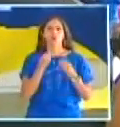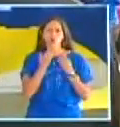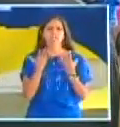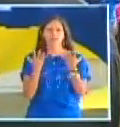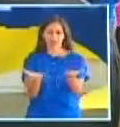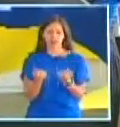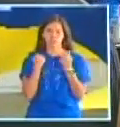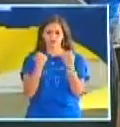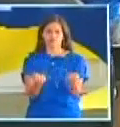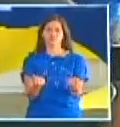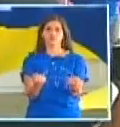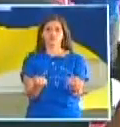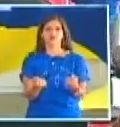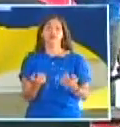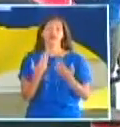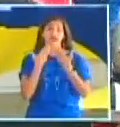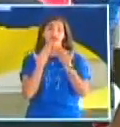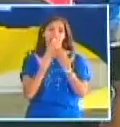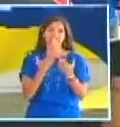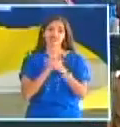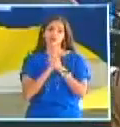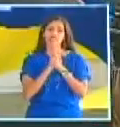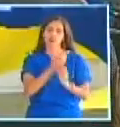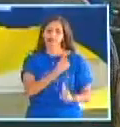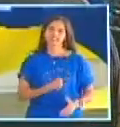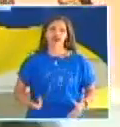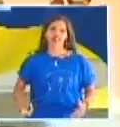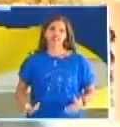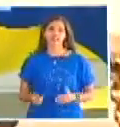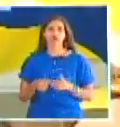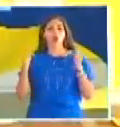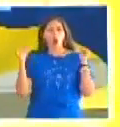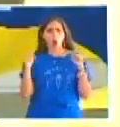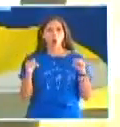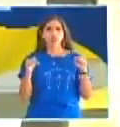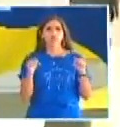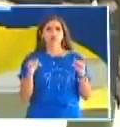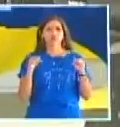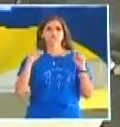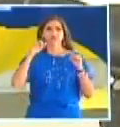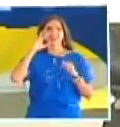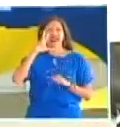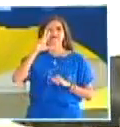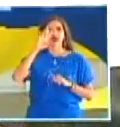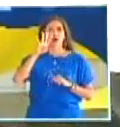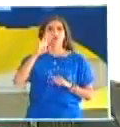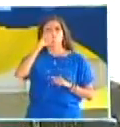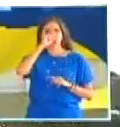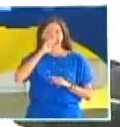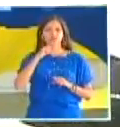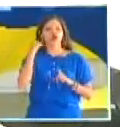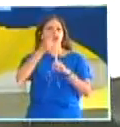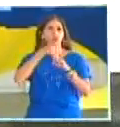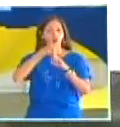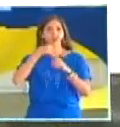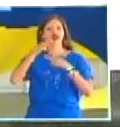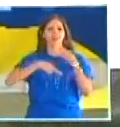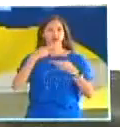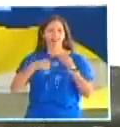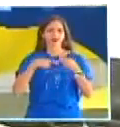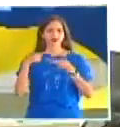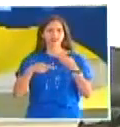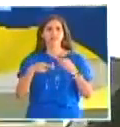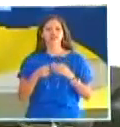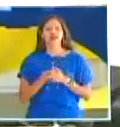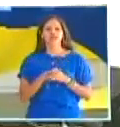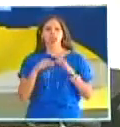camarada Elías. Gracias, compañero presidente. Hoy, 34 años de lucha revolucionaria y